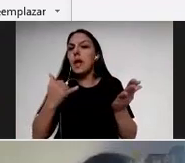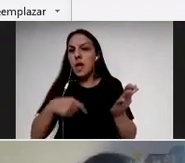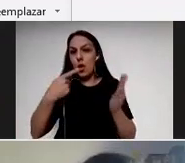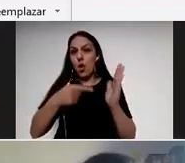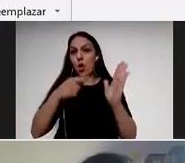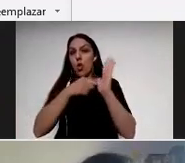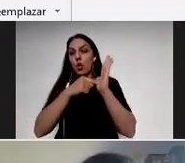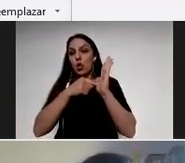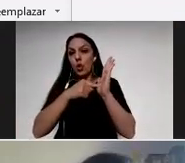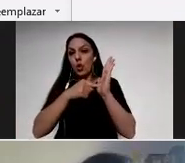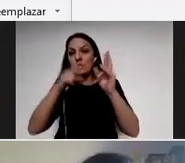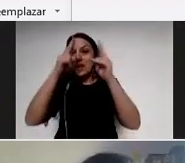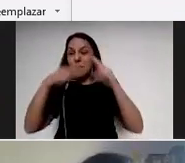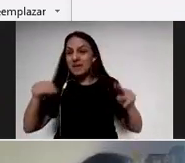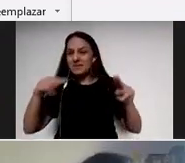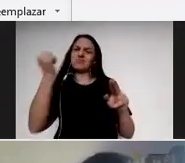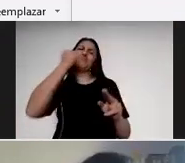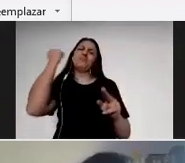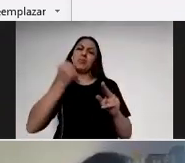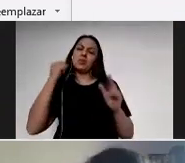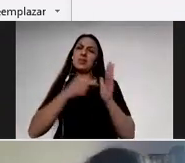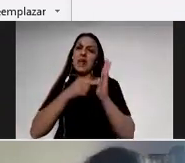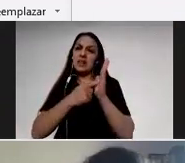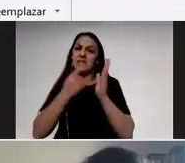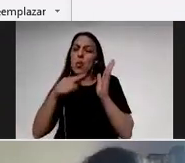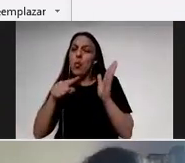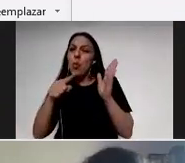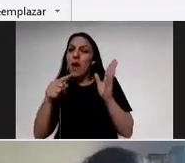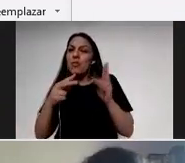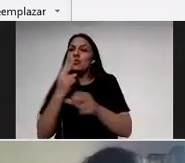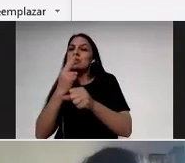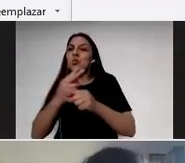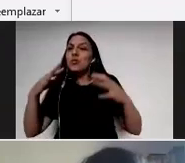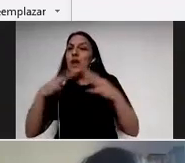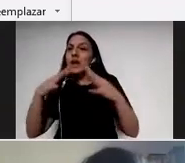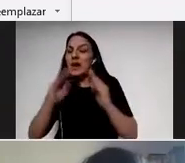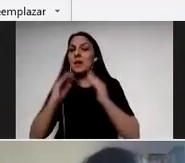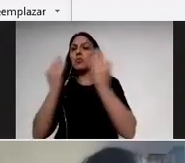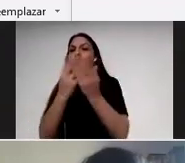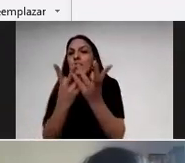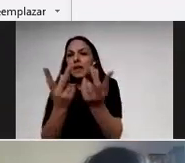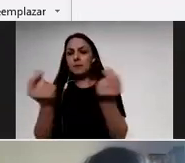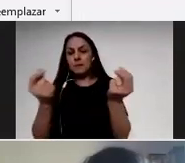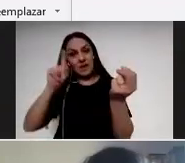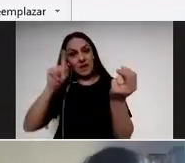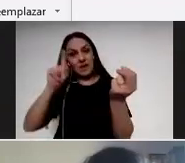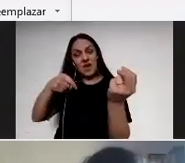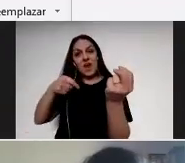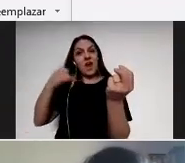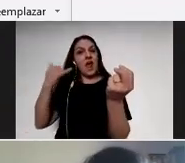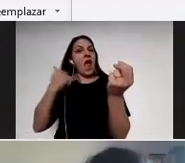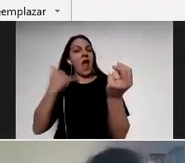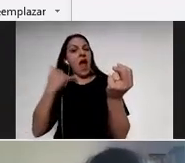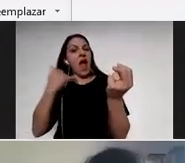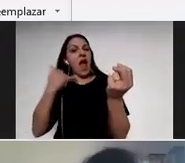importantísima, cuando ya había culminado la Segunda Guerra Mundial, que dicta acciones para la libertad e igualdad en todos los